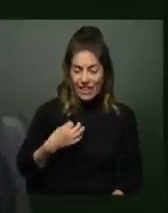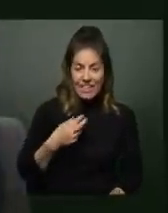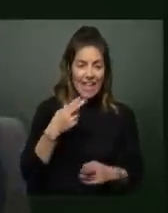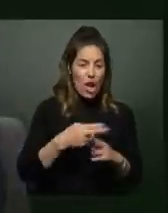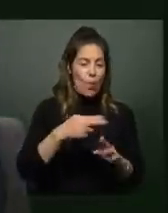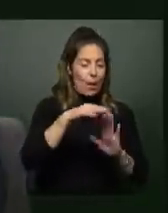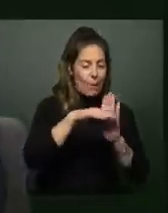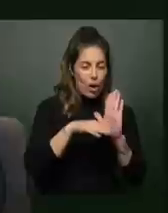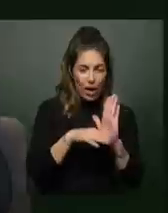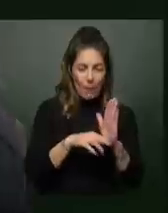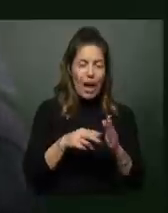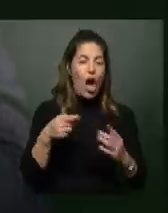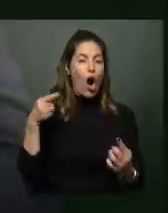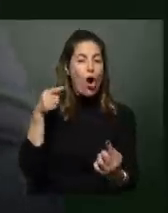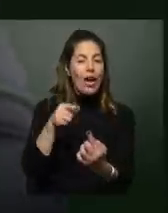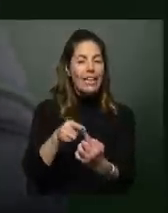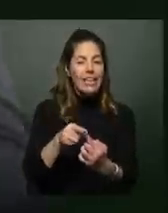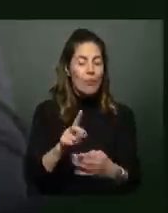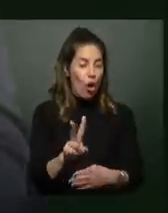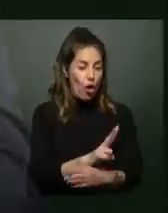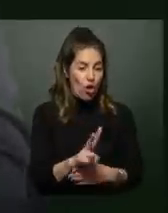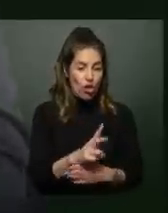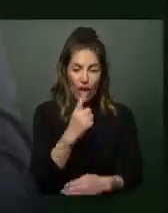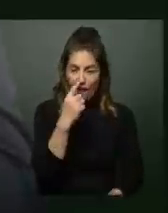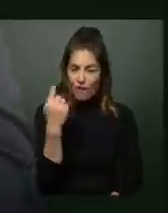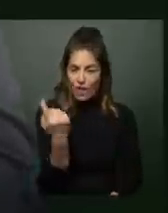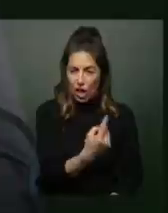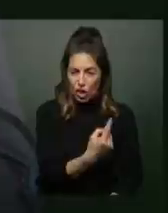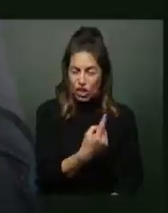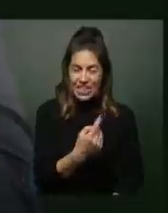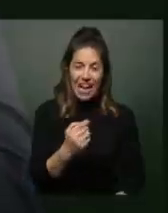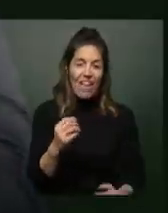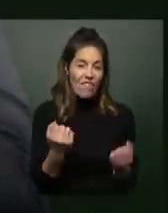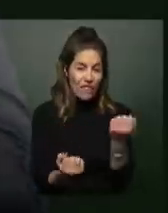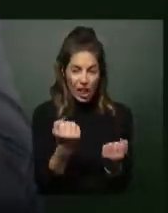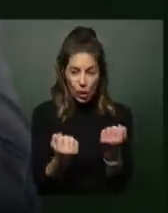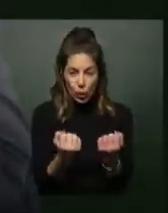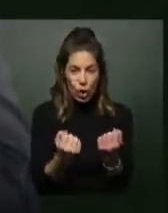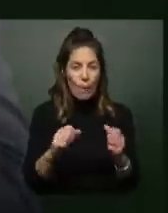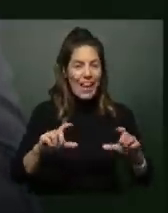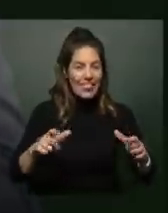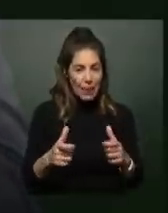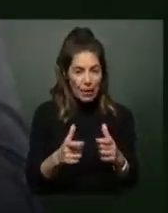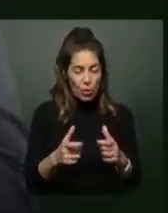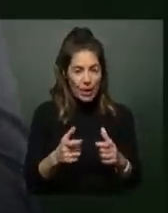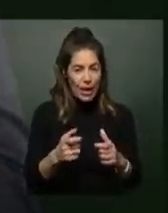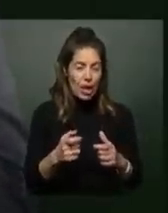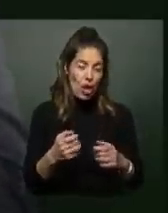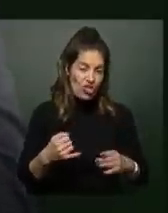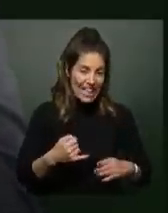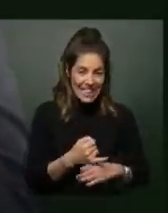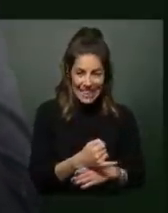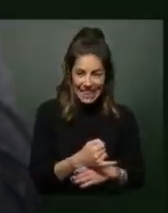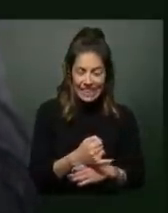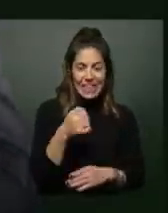El objetivo es fiscalizar la velocidad a la que van justamente los vehículos para disminuir el nivel de siniestros al